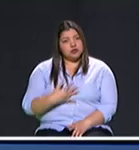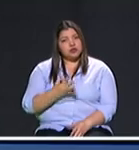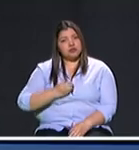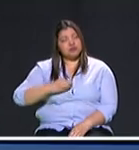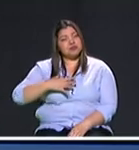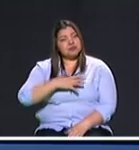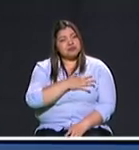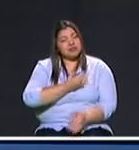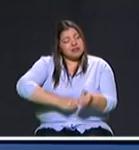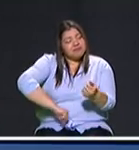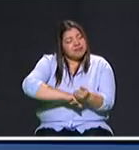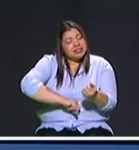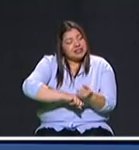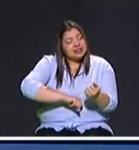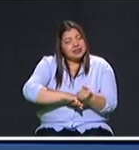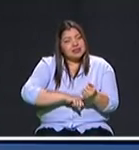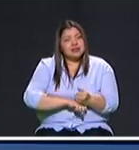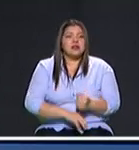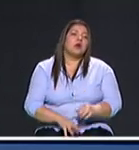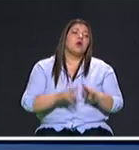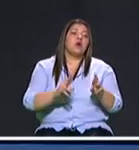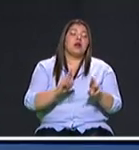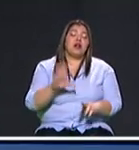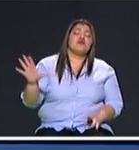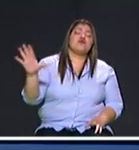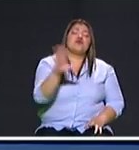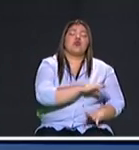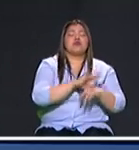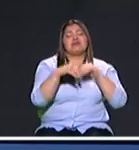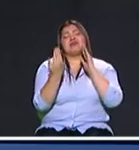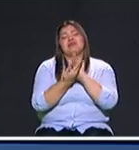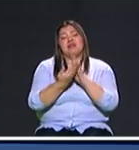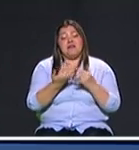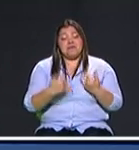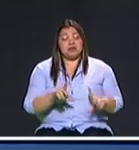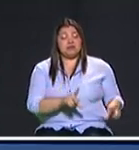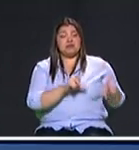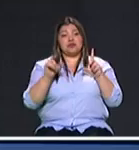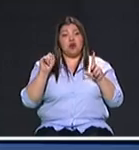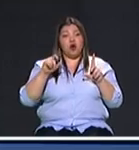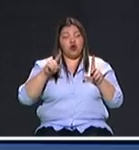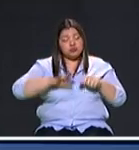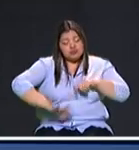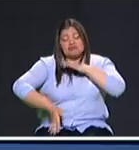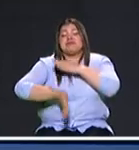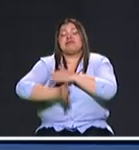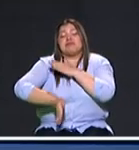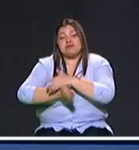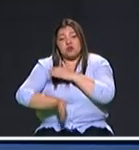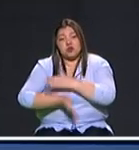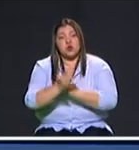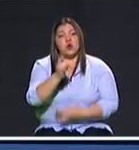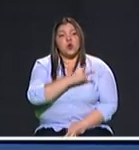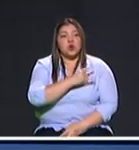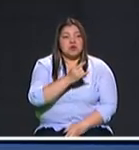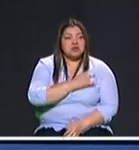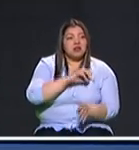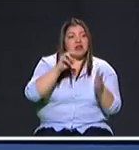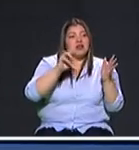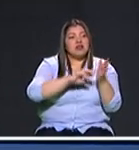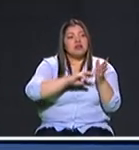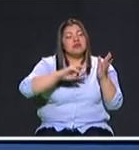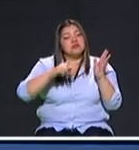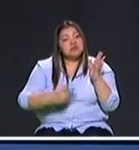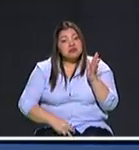máximo de que ningún estudiante se quede sin educación superior que siga su ciclo de la media técnica y por eso